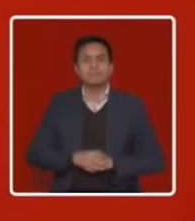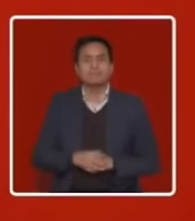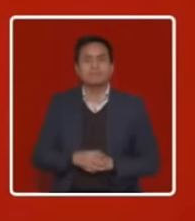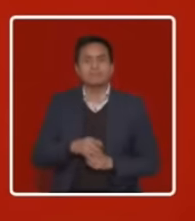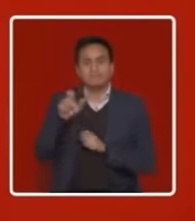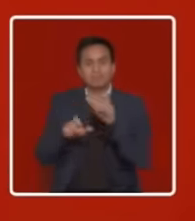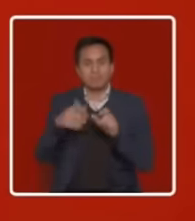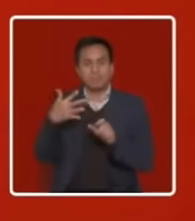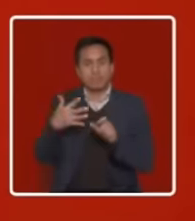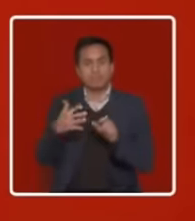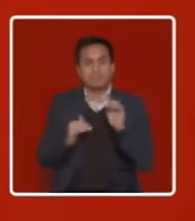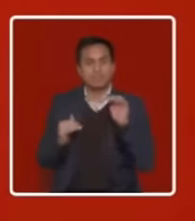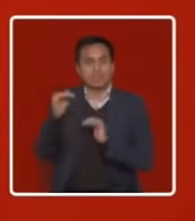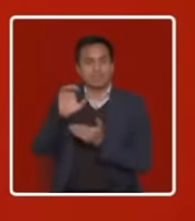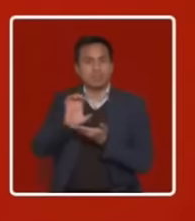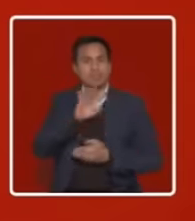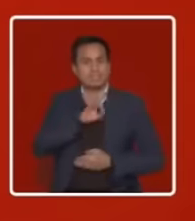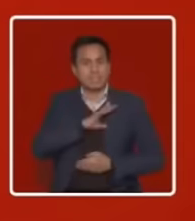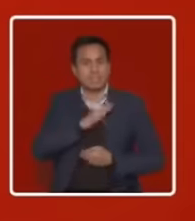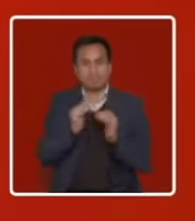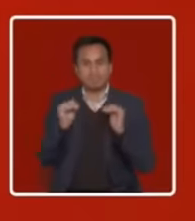parte importante de la Plana Mayor del Estado de Chile,